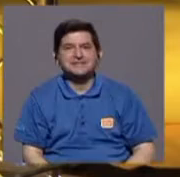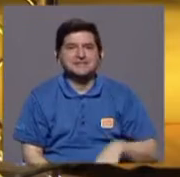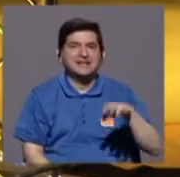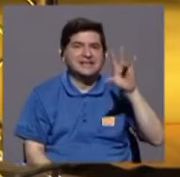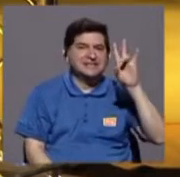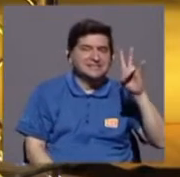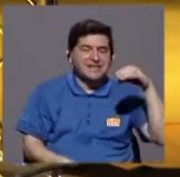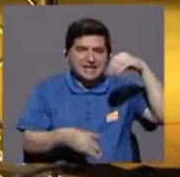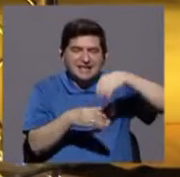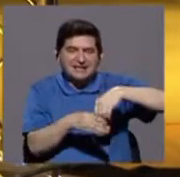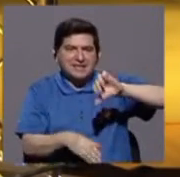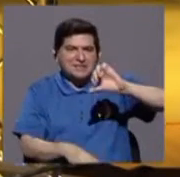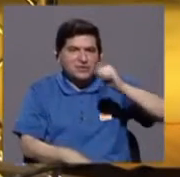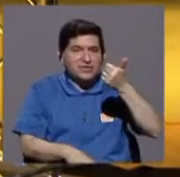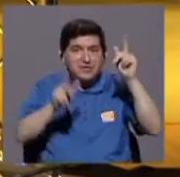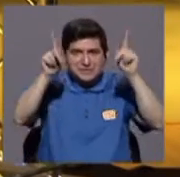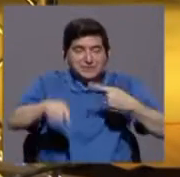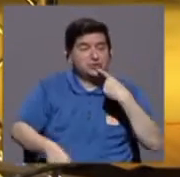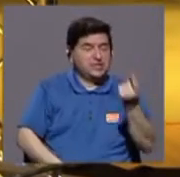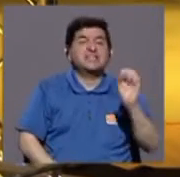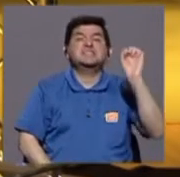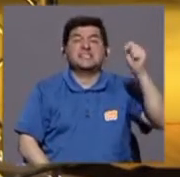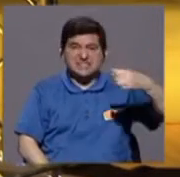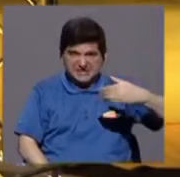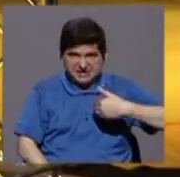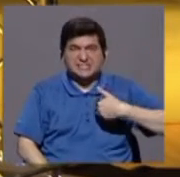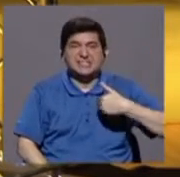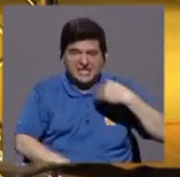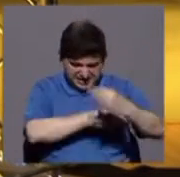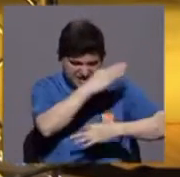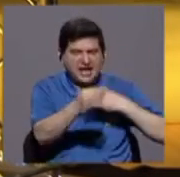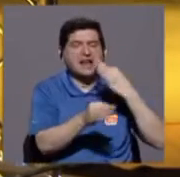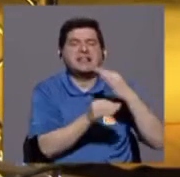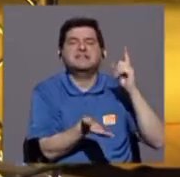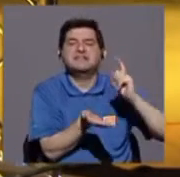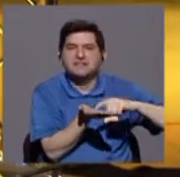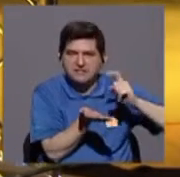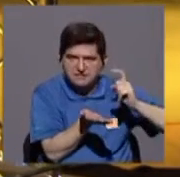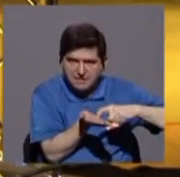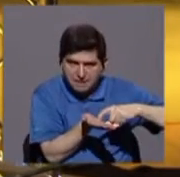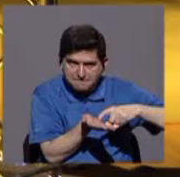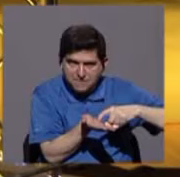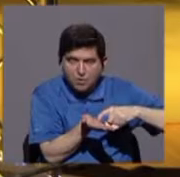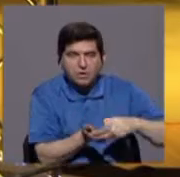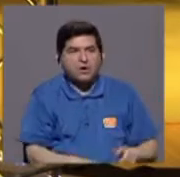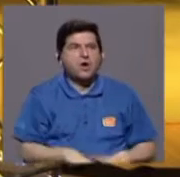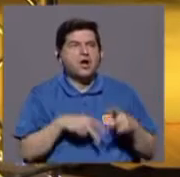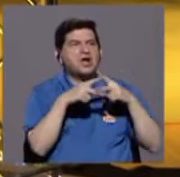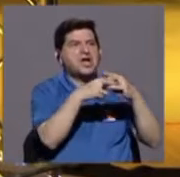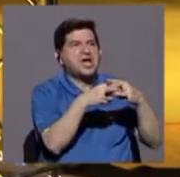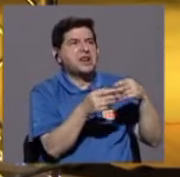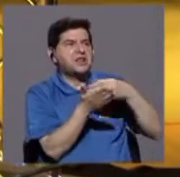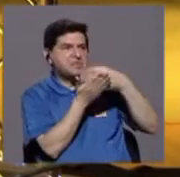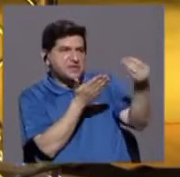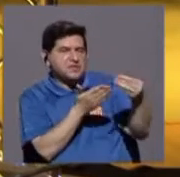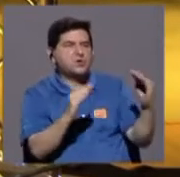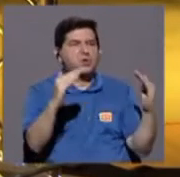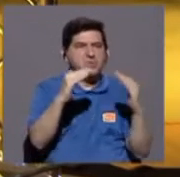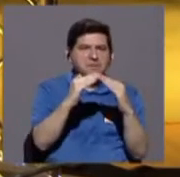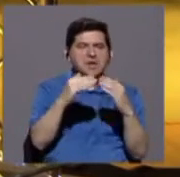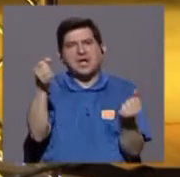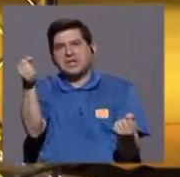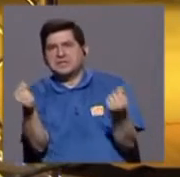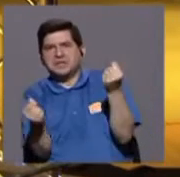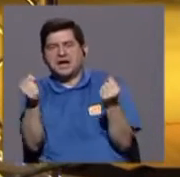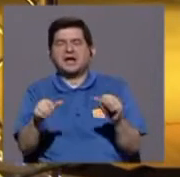7 de cada 10 personas que dicen que sí tienen algún tipo de deuda, estoy hablando de crédito de consumo, de vivienda, del carro,